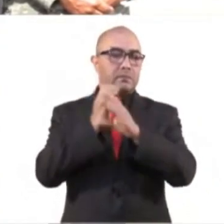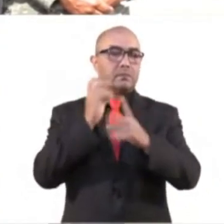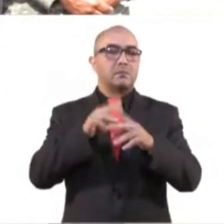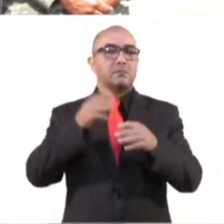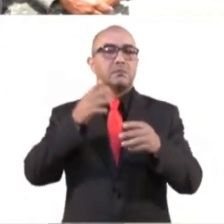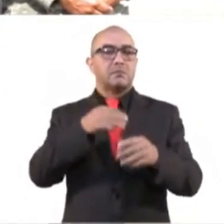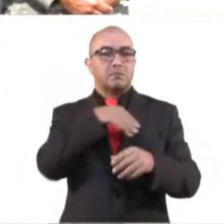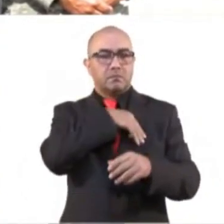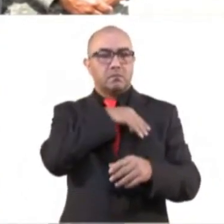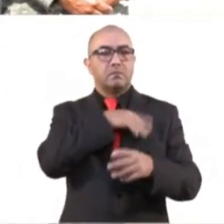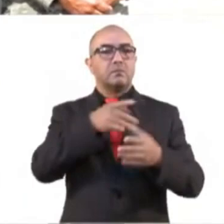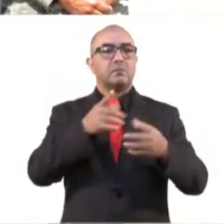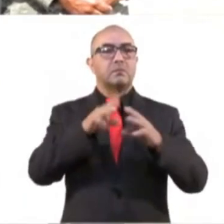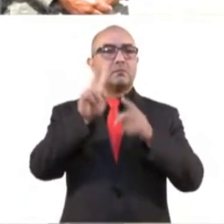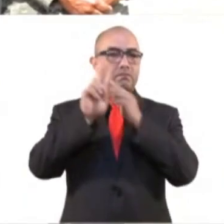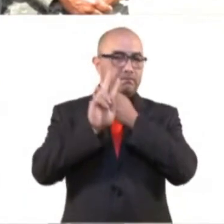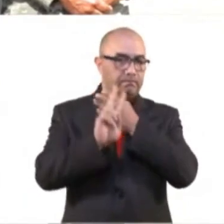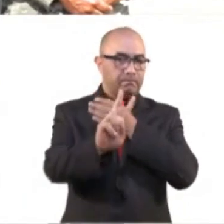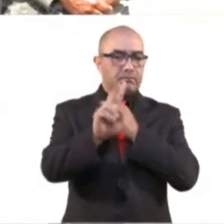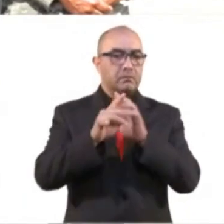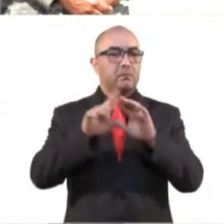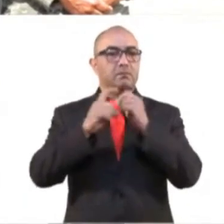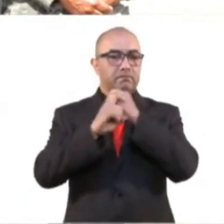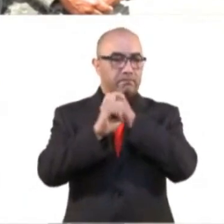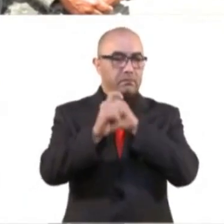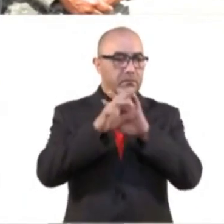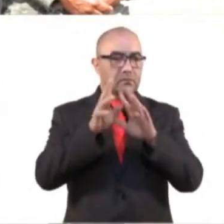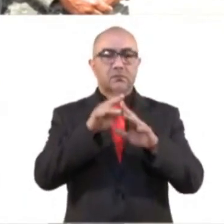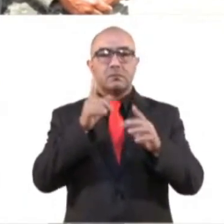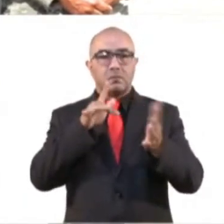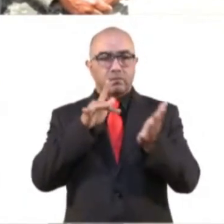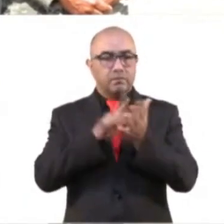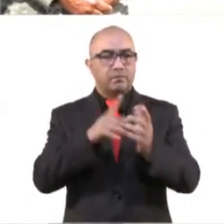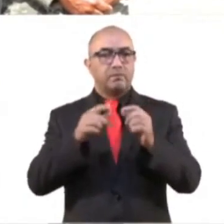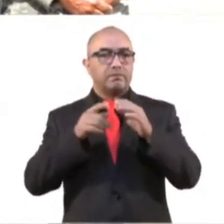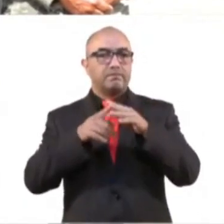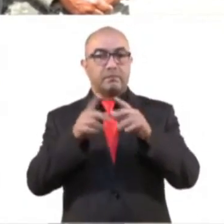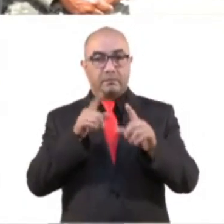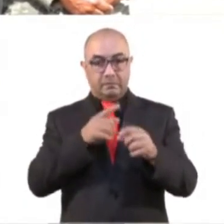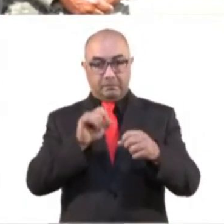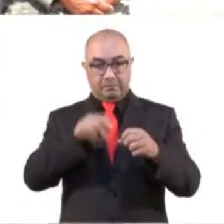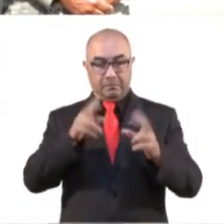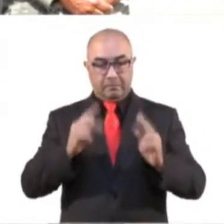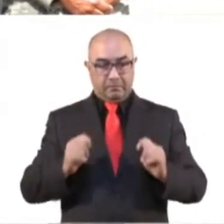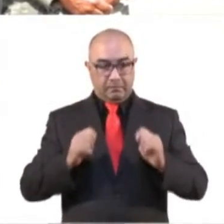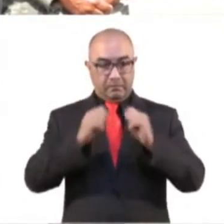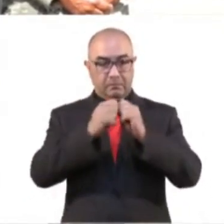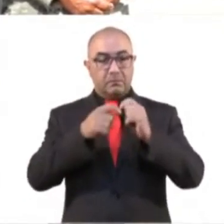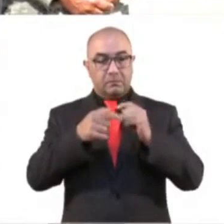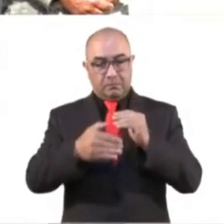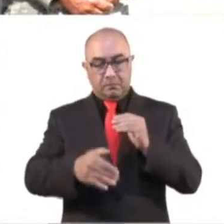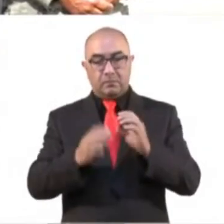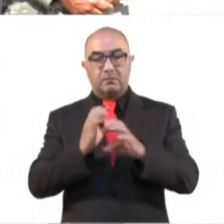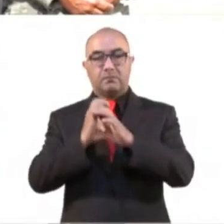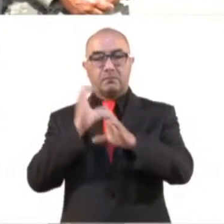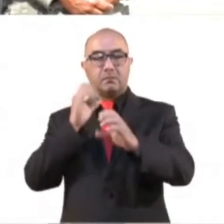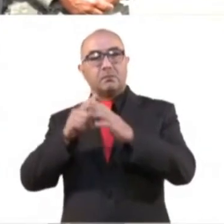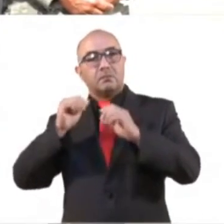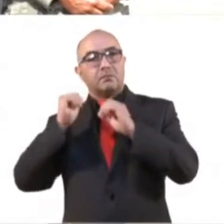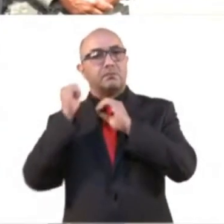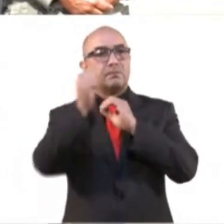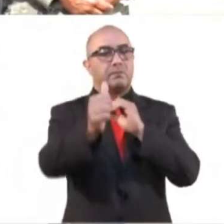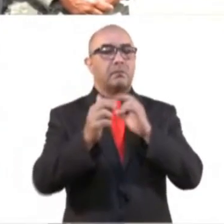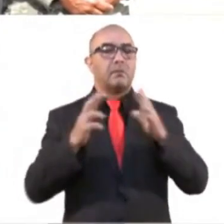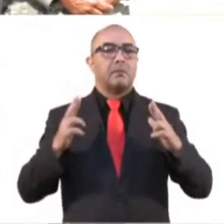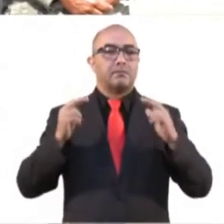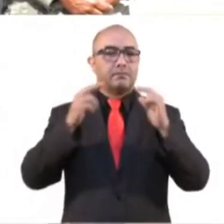de trolebuses para poder llegar de tatelolco a la raza Esa es la información que podríamos darles hasta